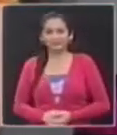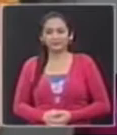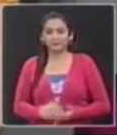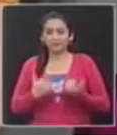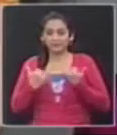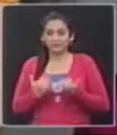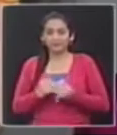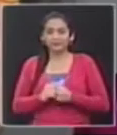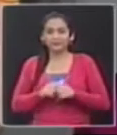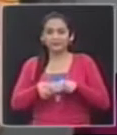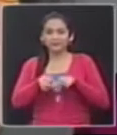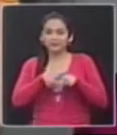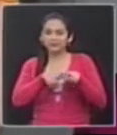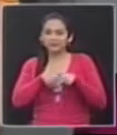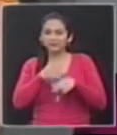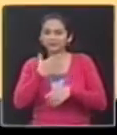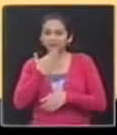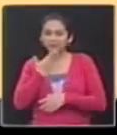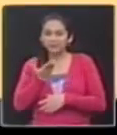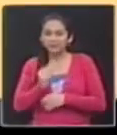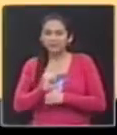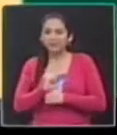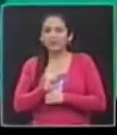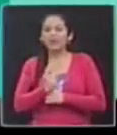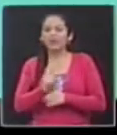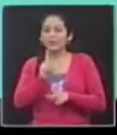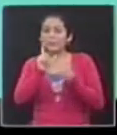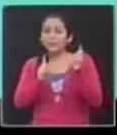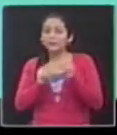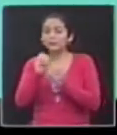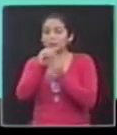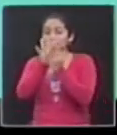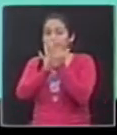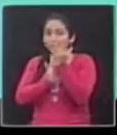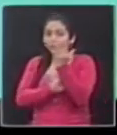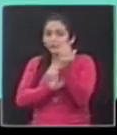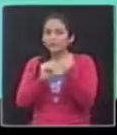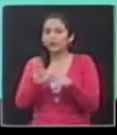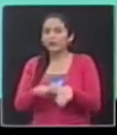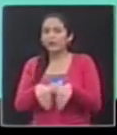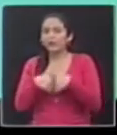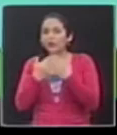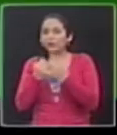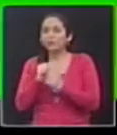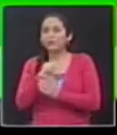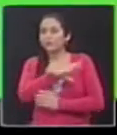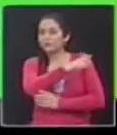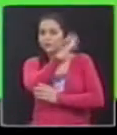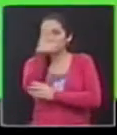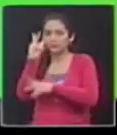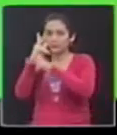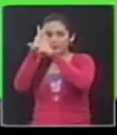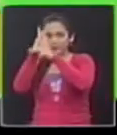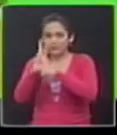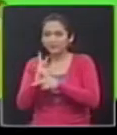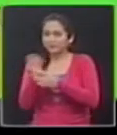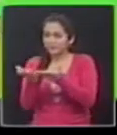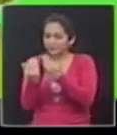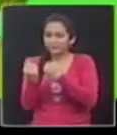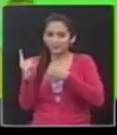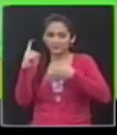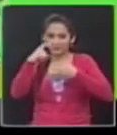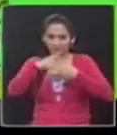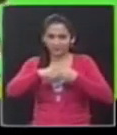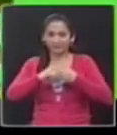Premio Sacha, que es una iniciativa forestal que galardona proyectos de uso responsable del bosque, a esas acciones que sean